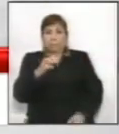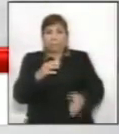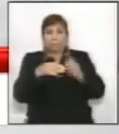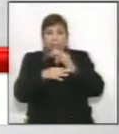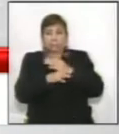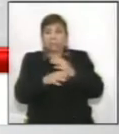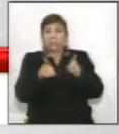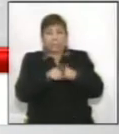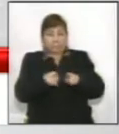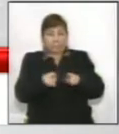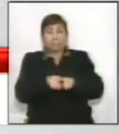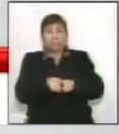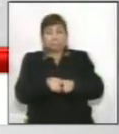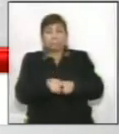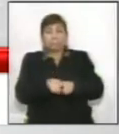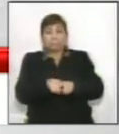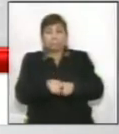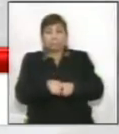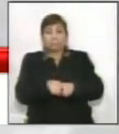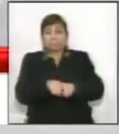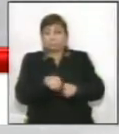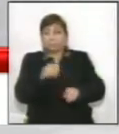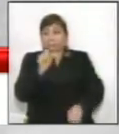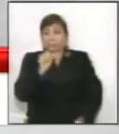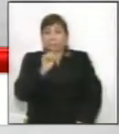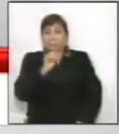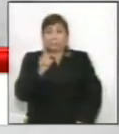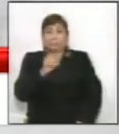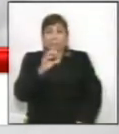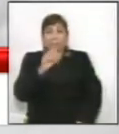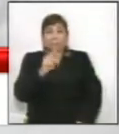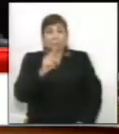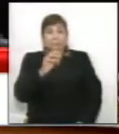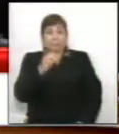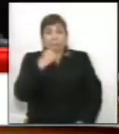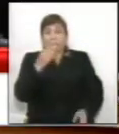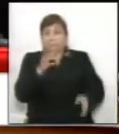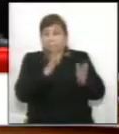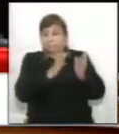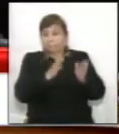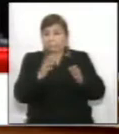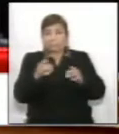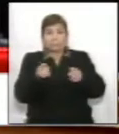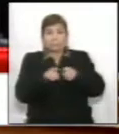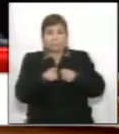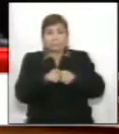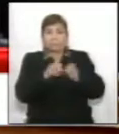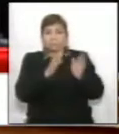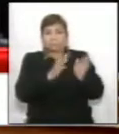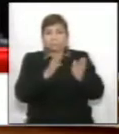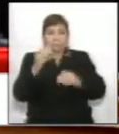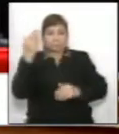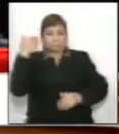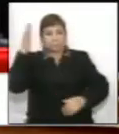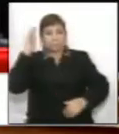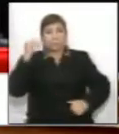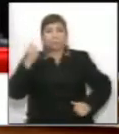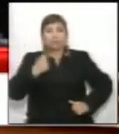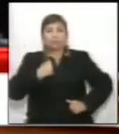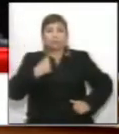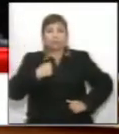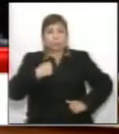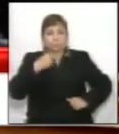formado también, porque el señor Ezequiel Ataucus y Gamonal también venía de esas canteras, fue también un soldado y